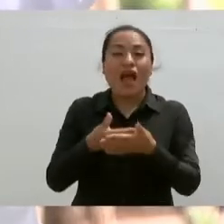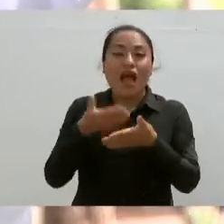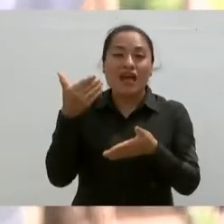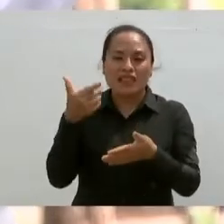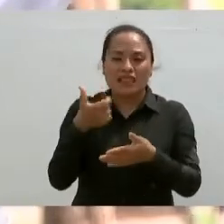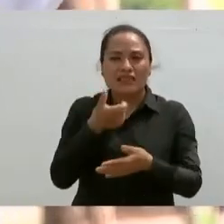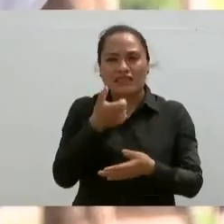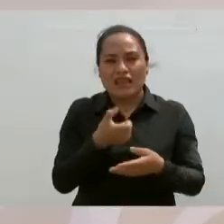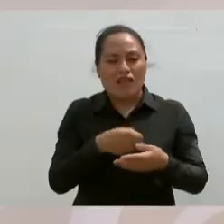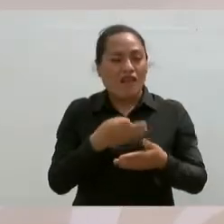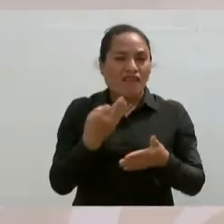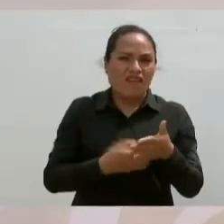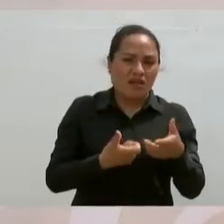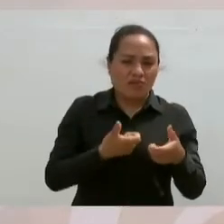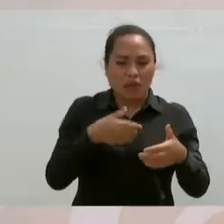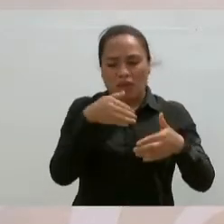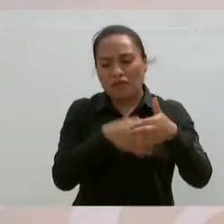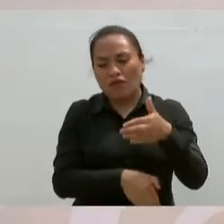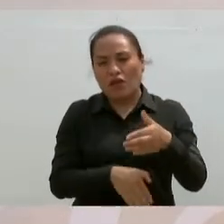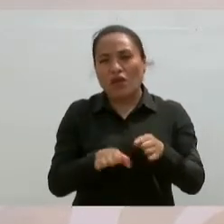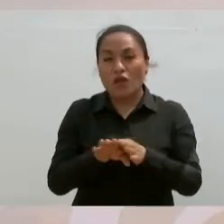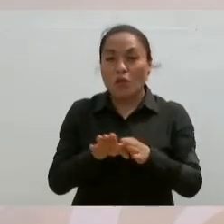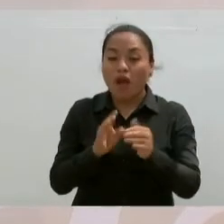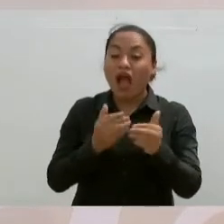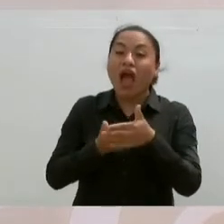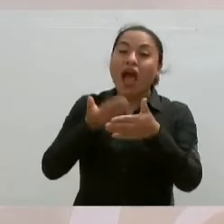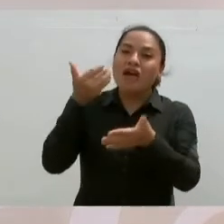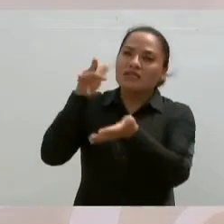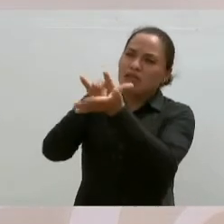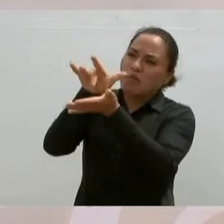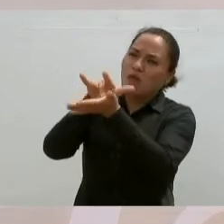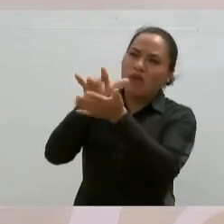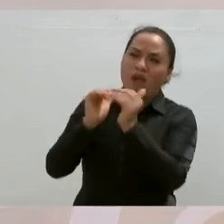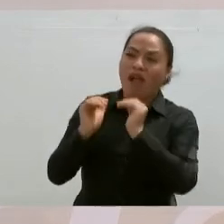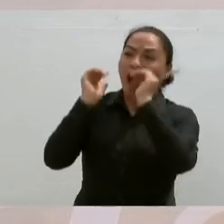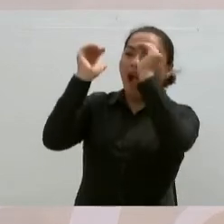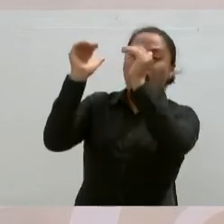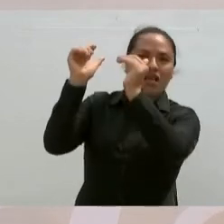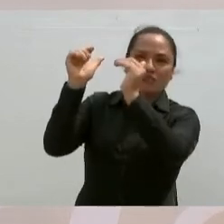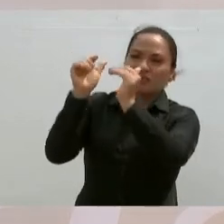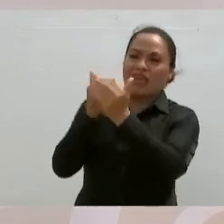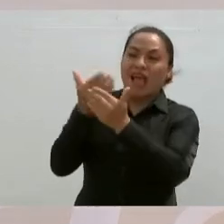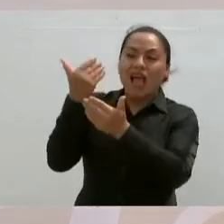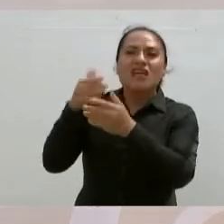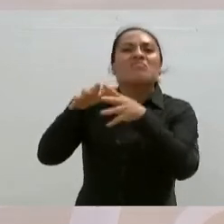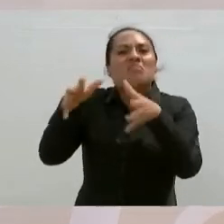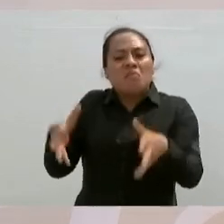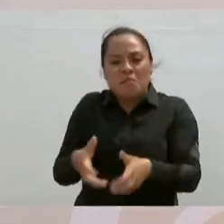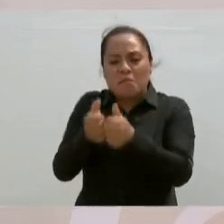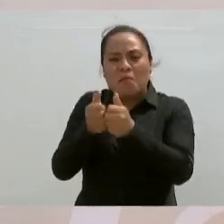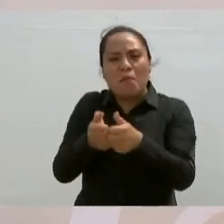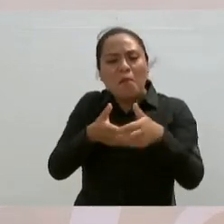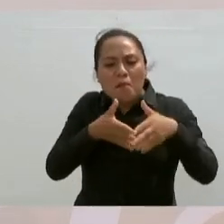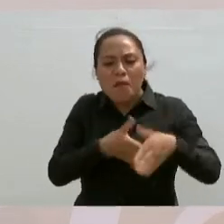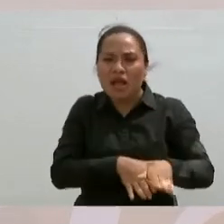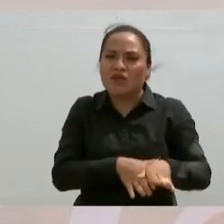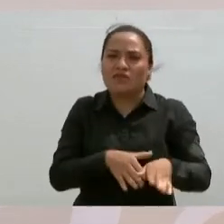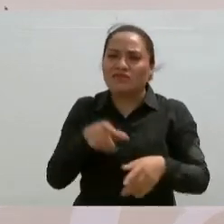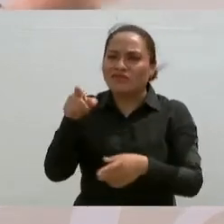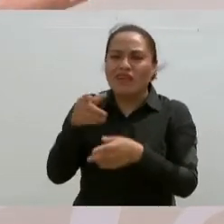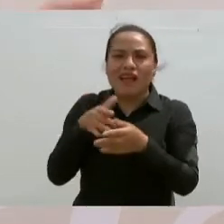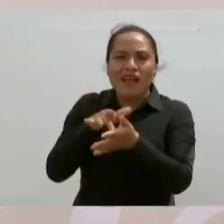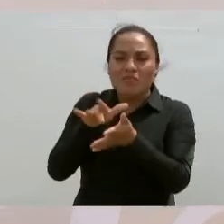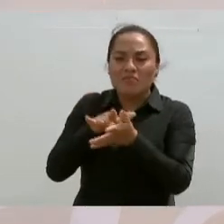apoyaba a los de arriba, a las grandes corporaciones, se rescataba a los bancos, se rescataba a las grandes empresas y